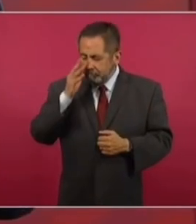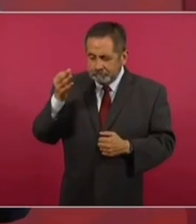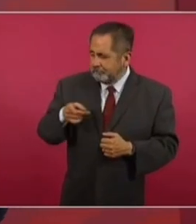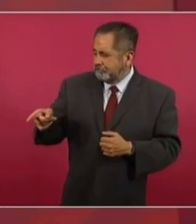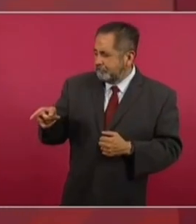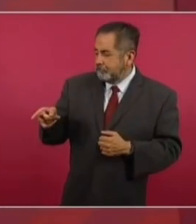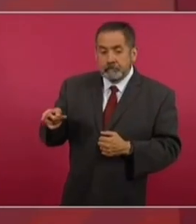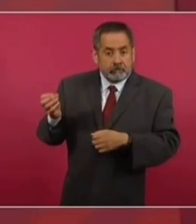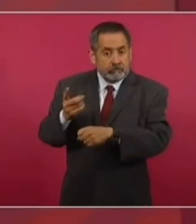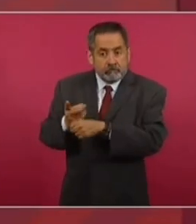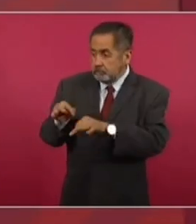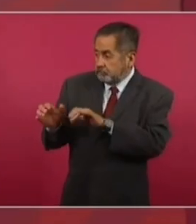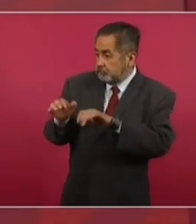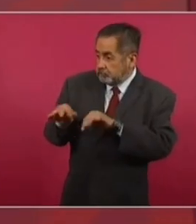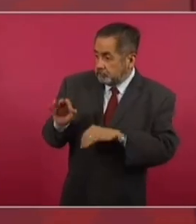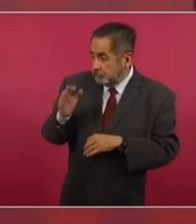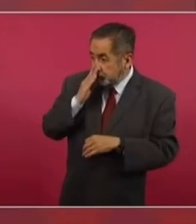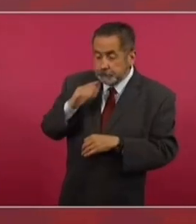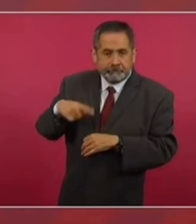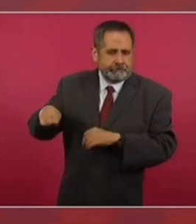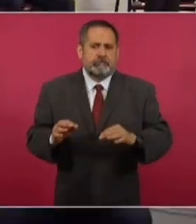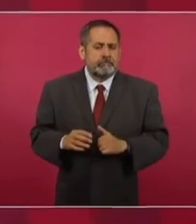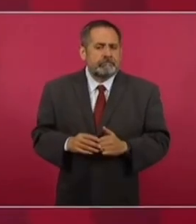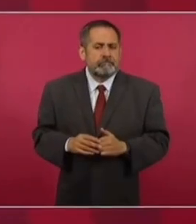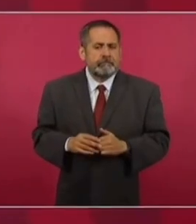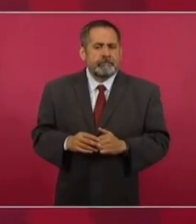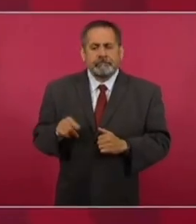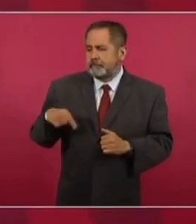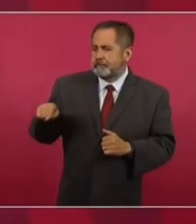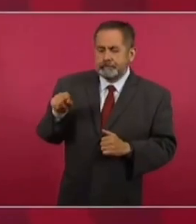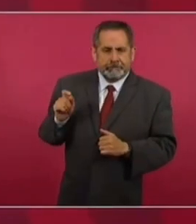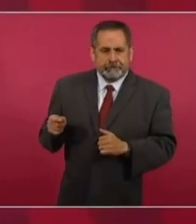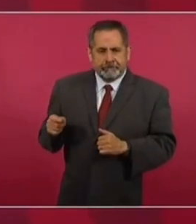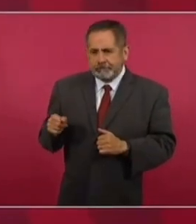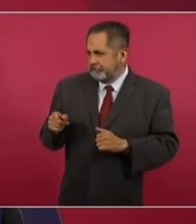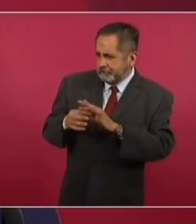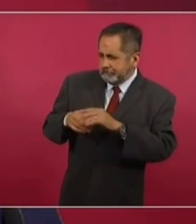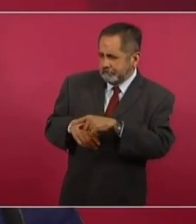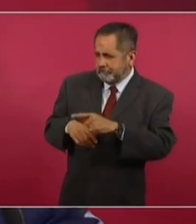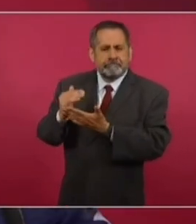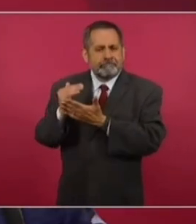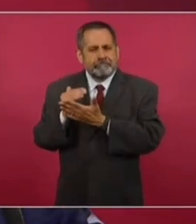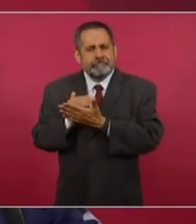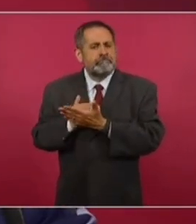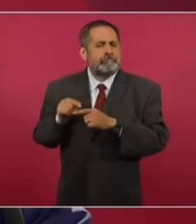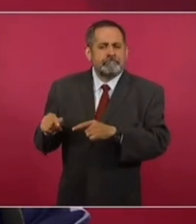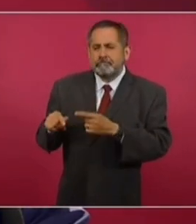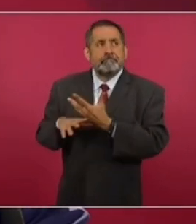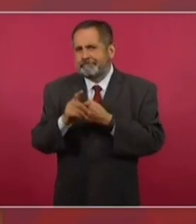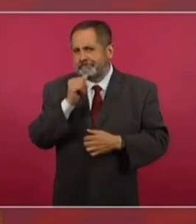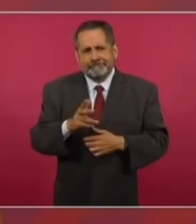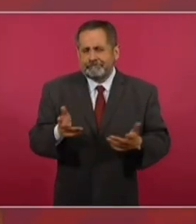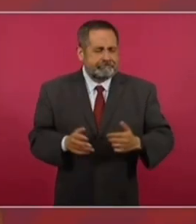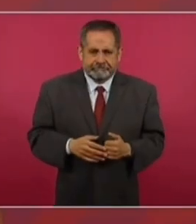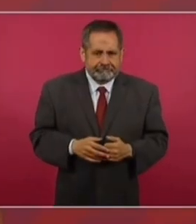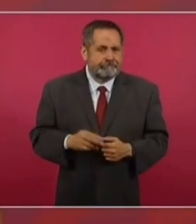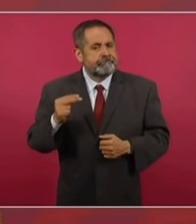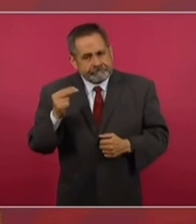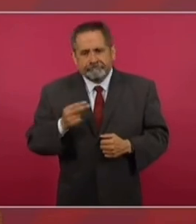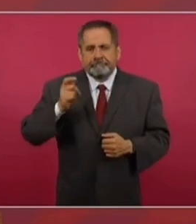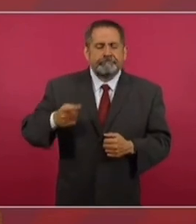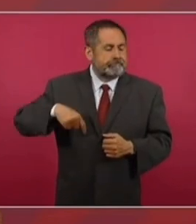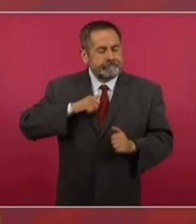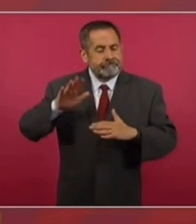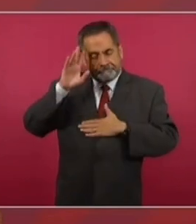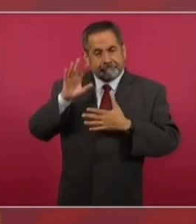oportunidades de trabajo en Centroamérica, se disminuye, se reduce mucho el flujo migratorio. Entonces, tenemos nosotros